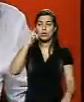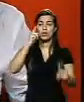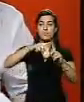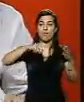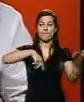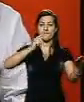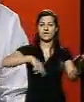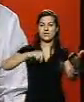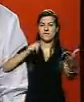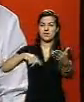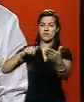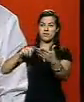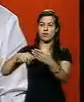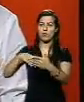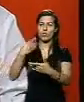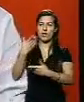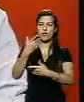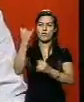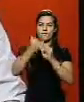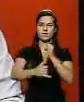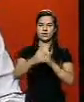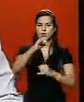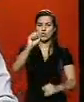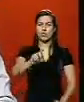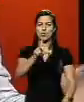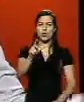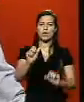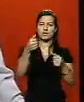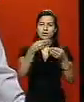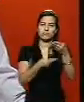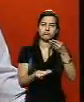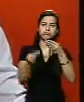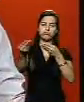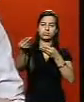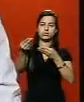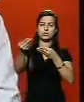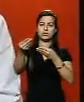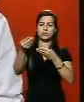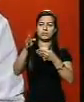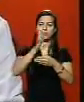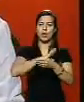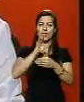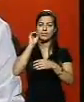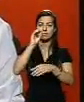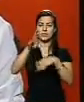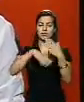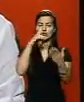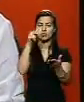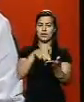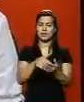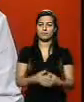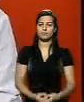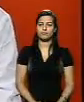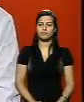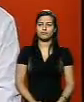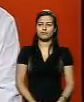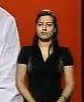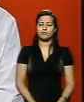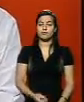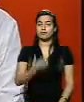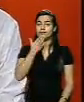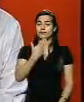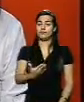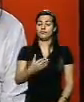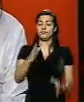recoger las firmas para que podamos a finales de julio introducir por iniciativa popular este proyecto de ley. Vamos a darle las